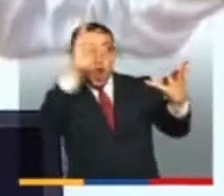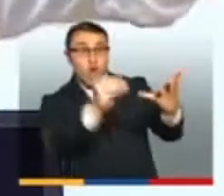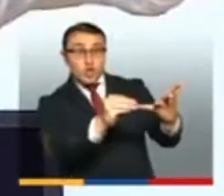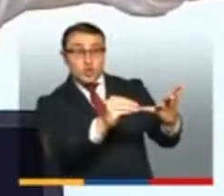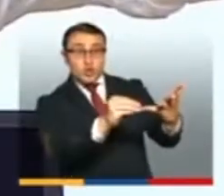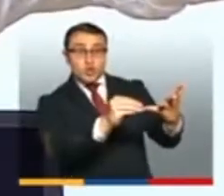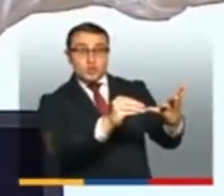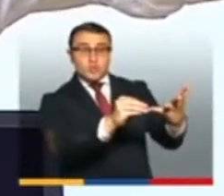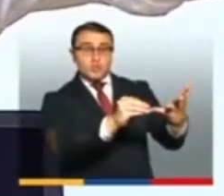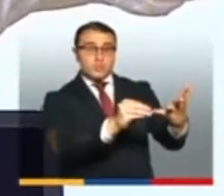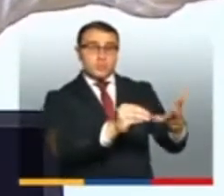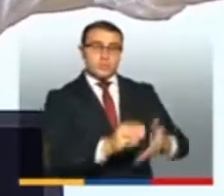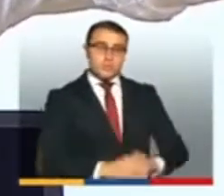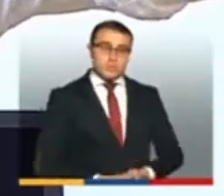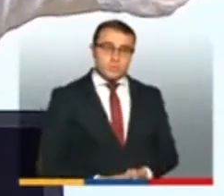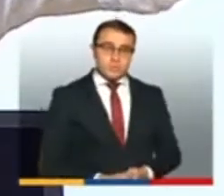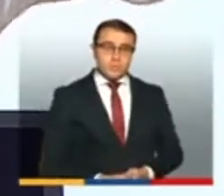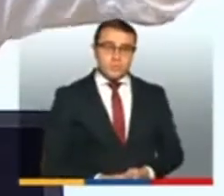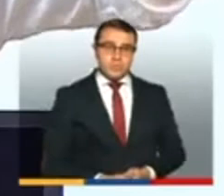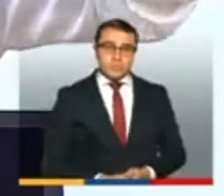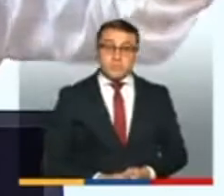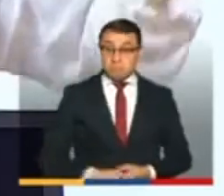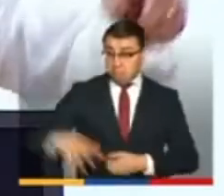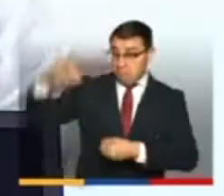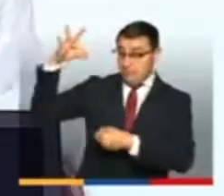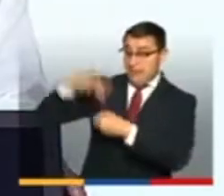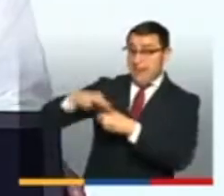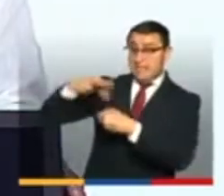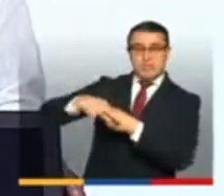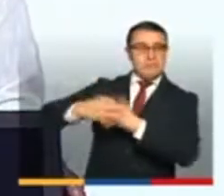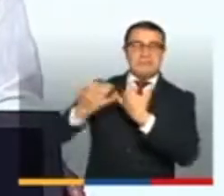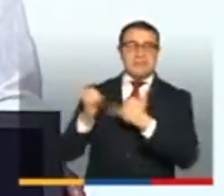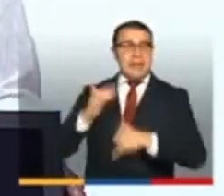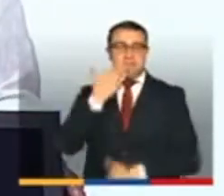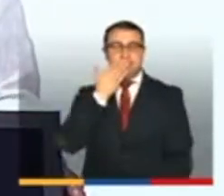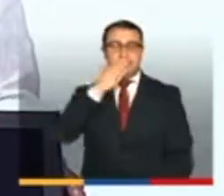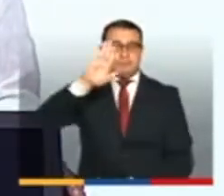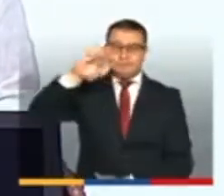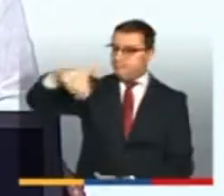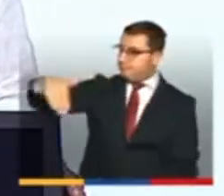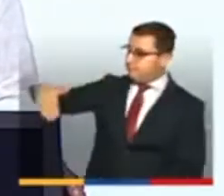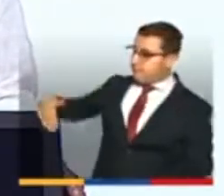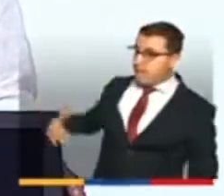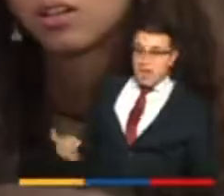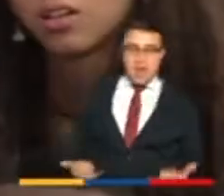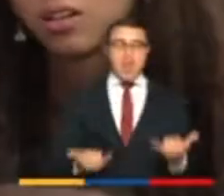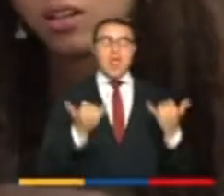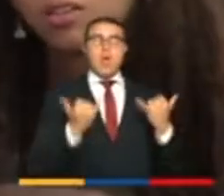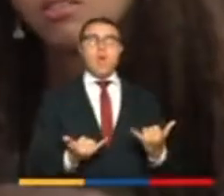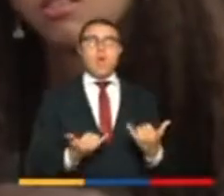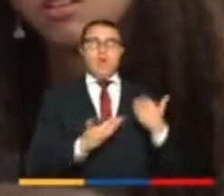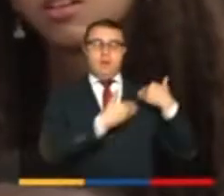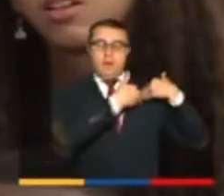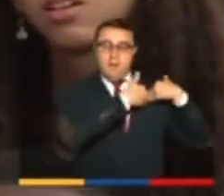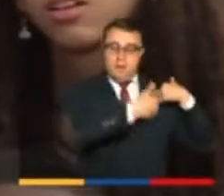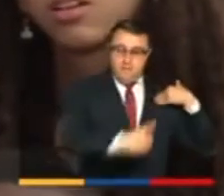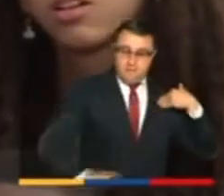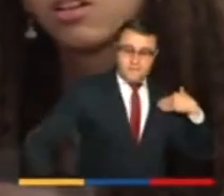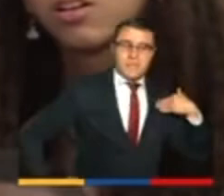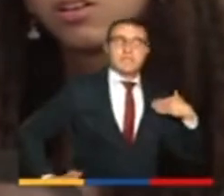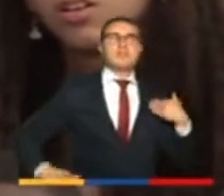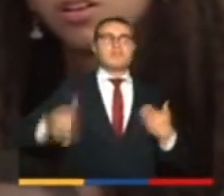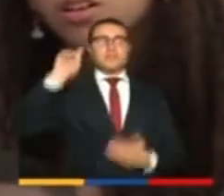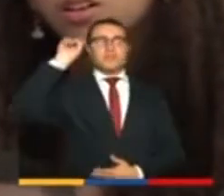las elecciones ya son el pasado aquí el presidente de la república gobierna para